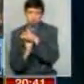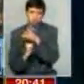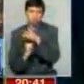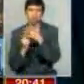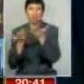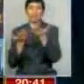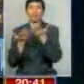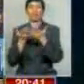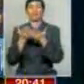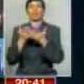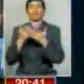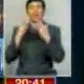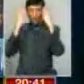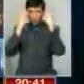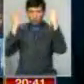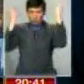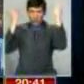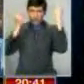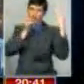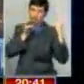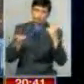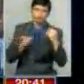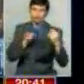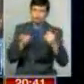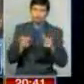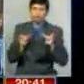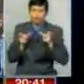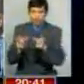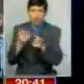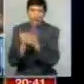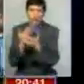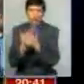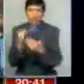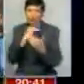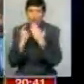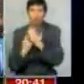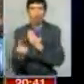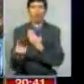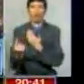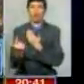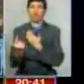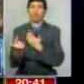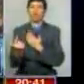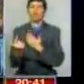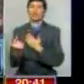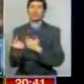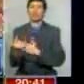contras por Holanda, pero no creo que sea definitorio